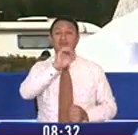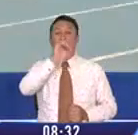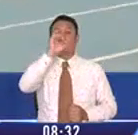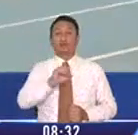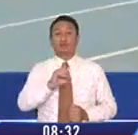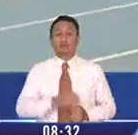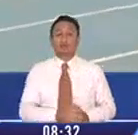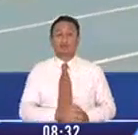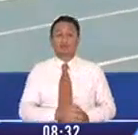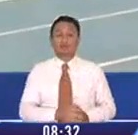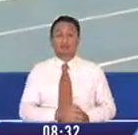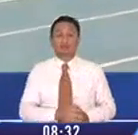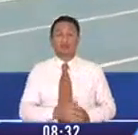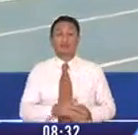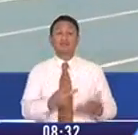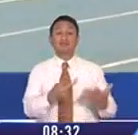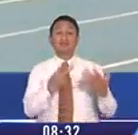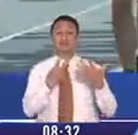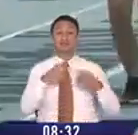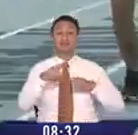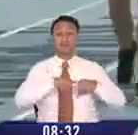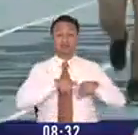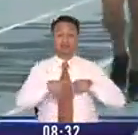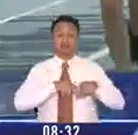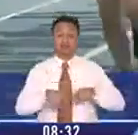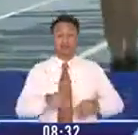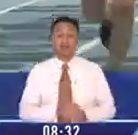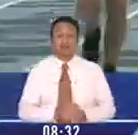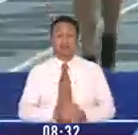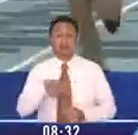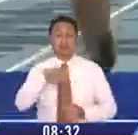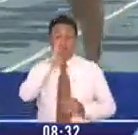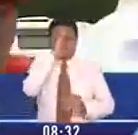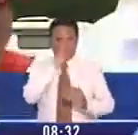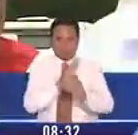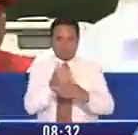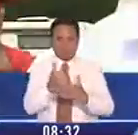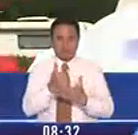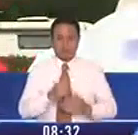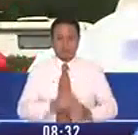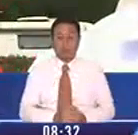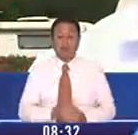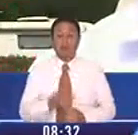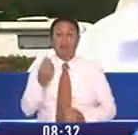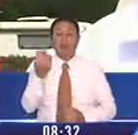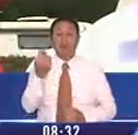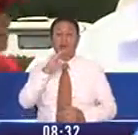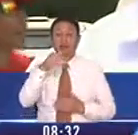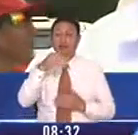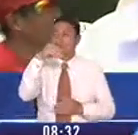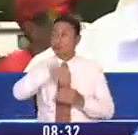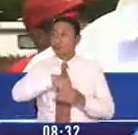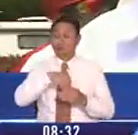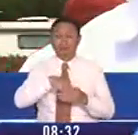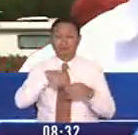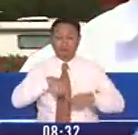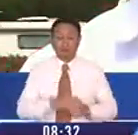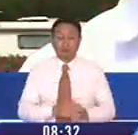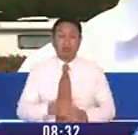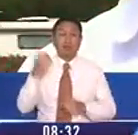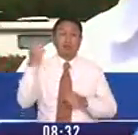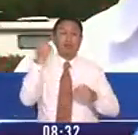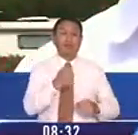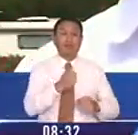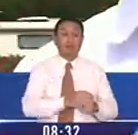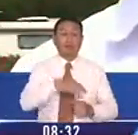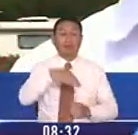24%. En su séptima edición, este año, la carrera tiene un fin benéfico. Todos los fondos recaudados serán destinados para la Fundación